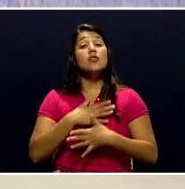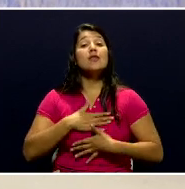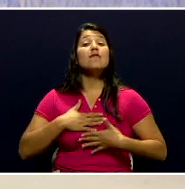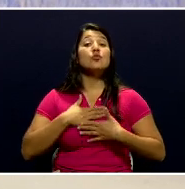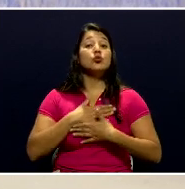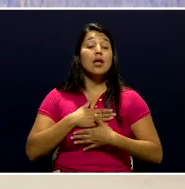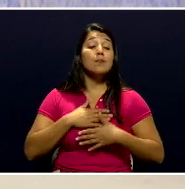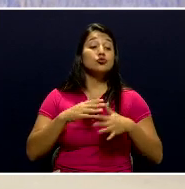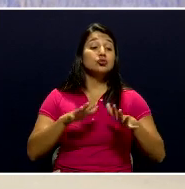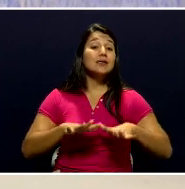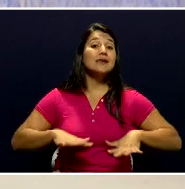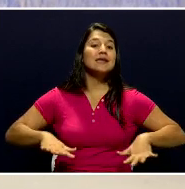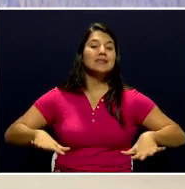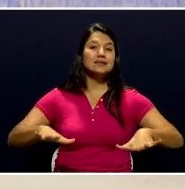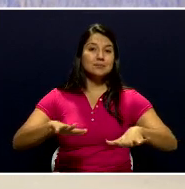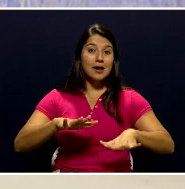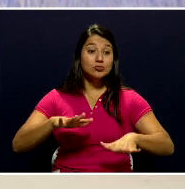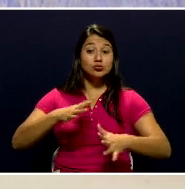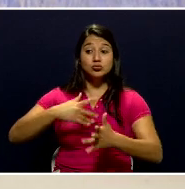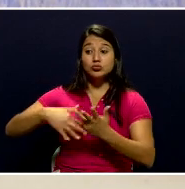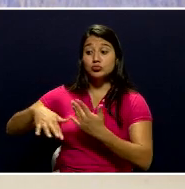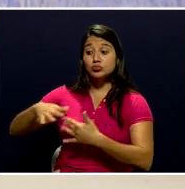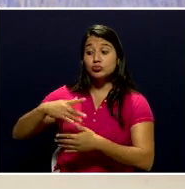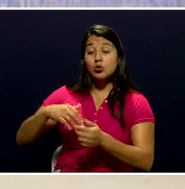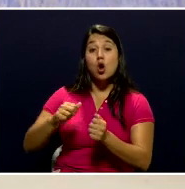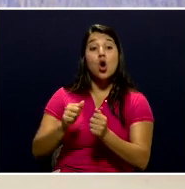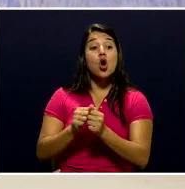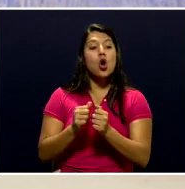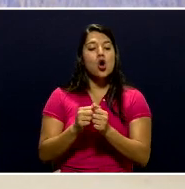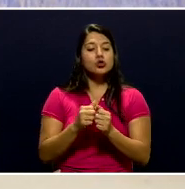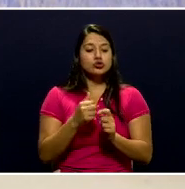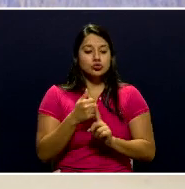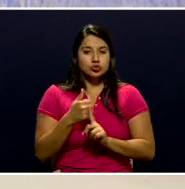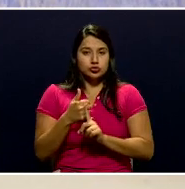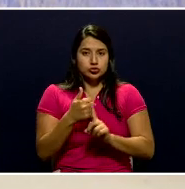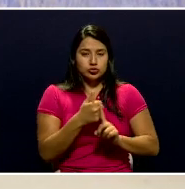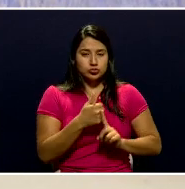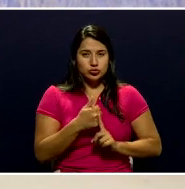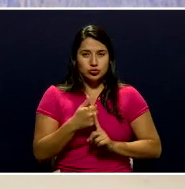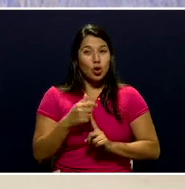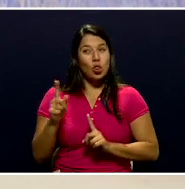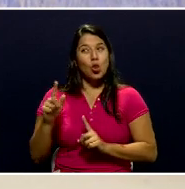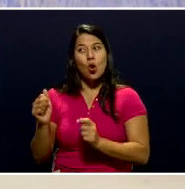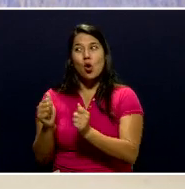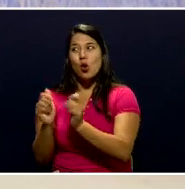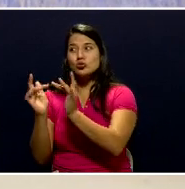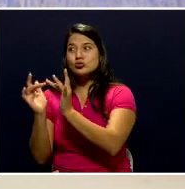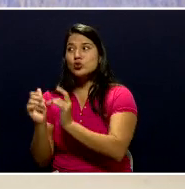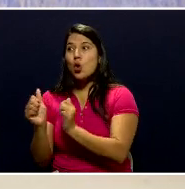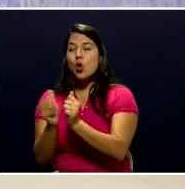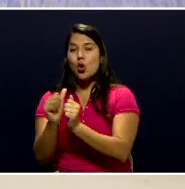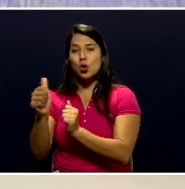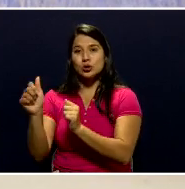los comunes y no con los otros. Entonces, estos festivales para mí son un